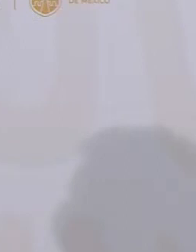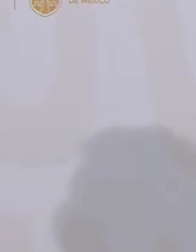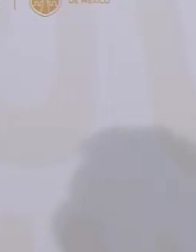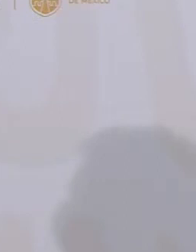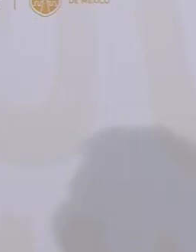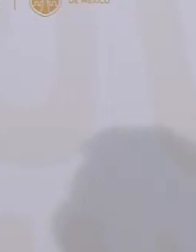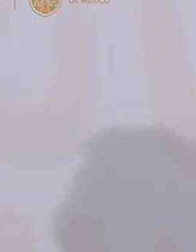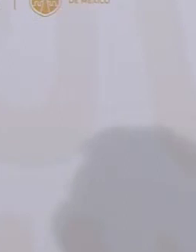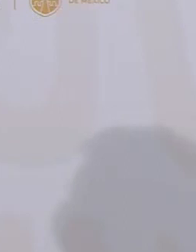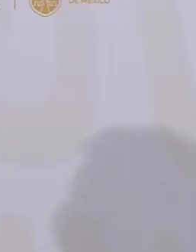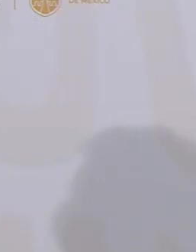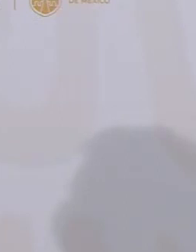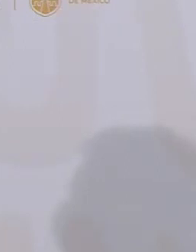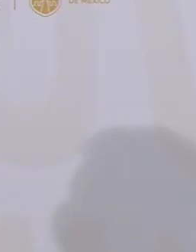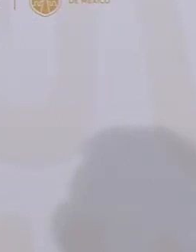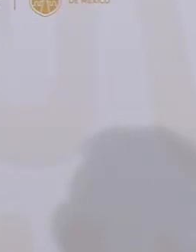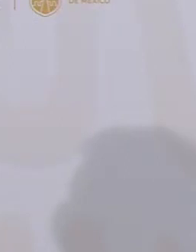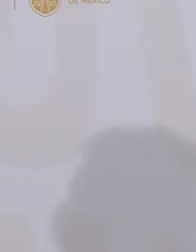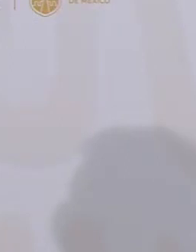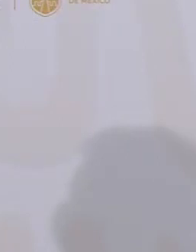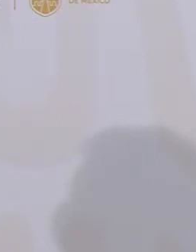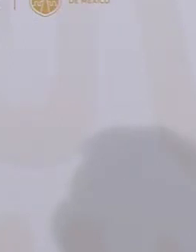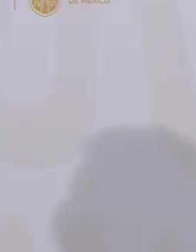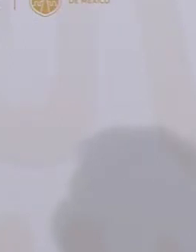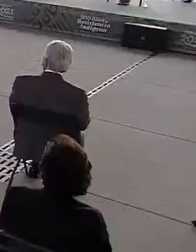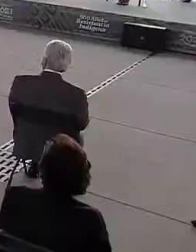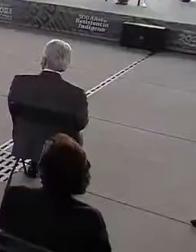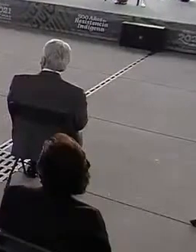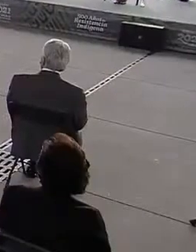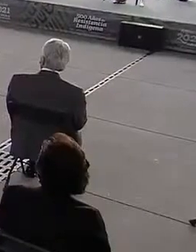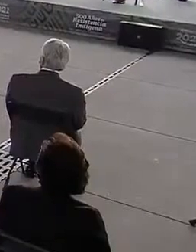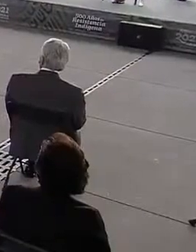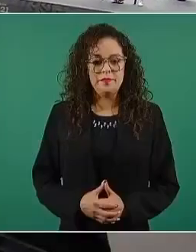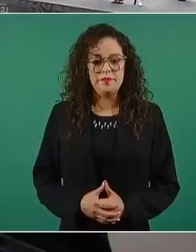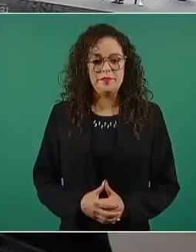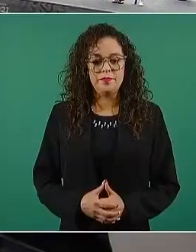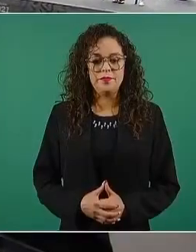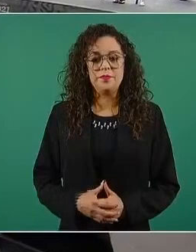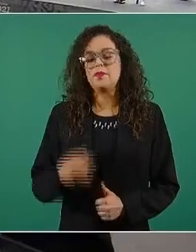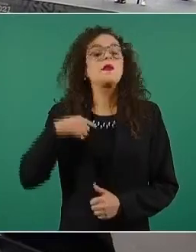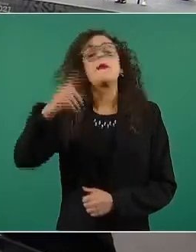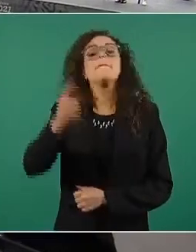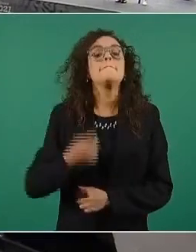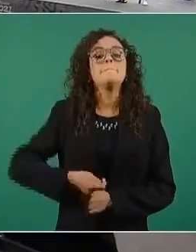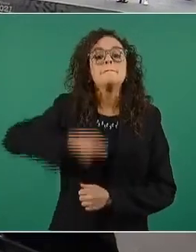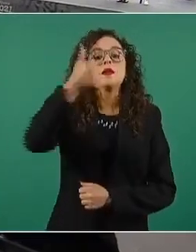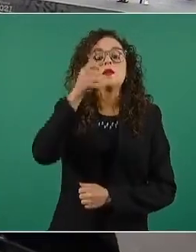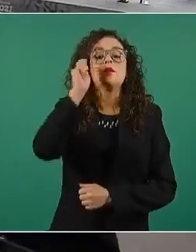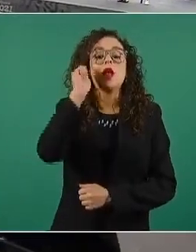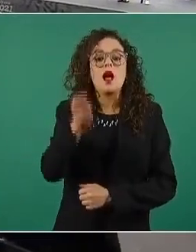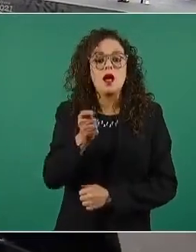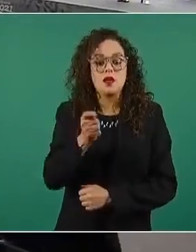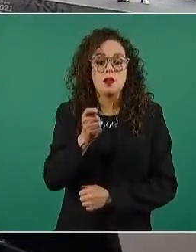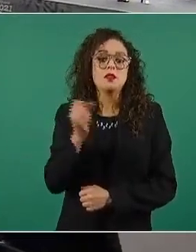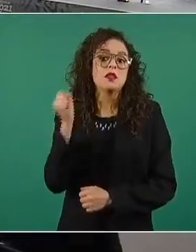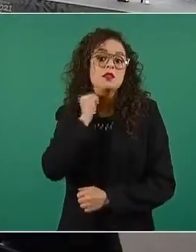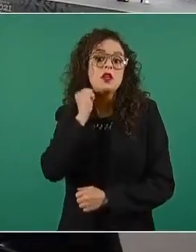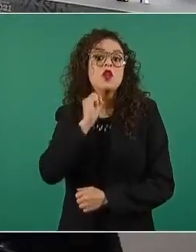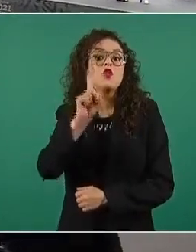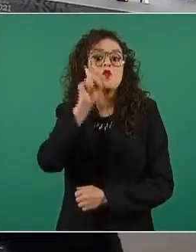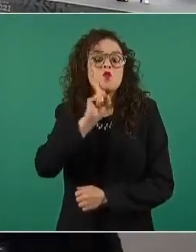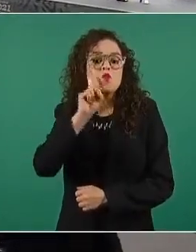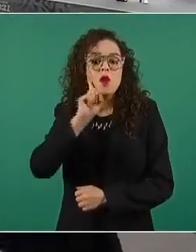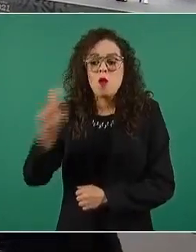Jamesita Pesh-Lakai, soy la primera senadora mujer indígena de pueblos nativos